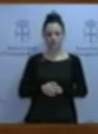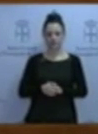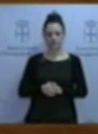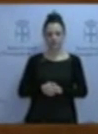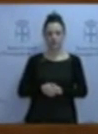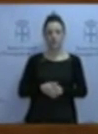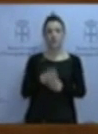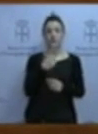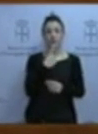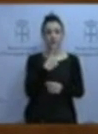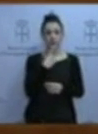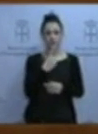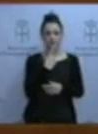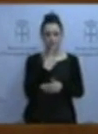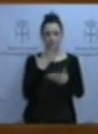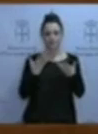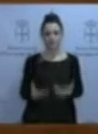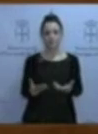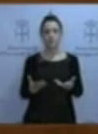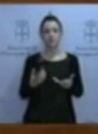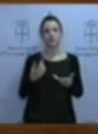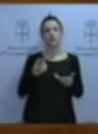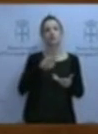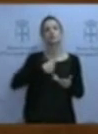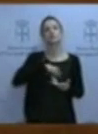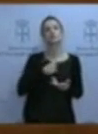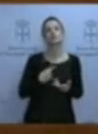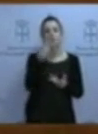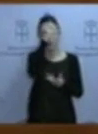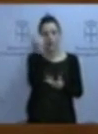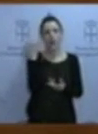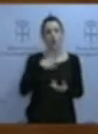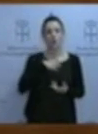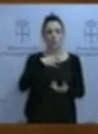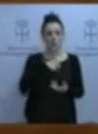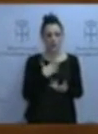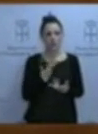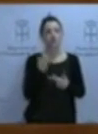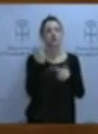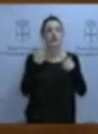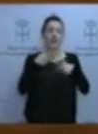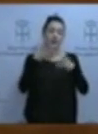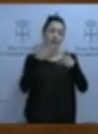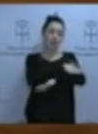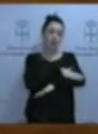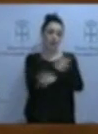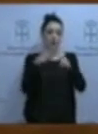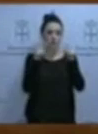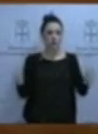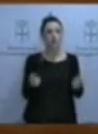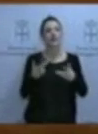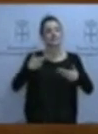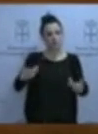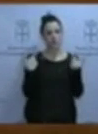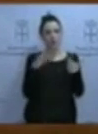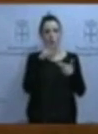Como decía, no podemos escaecer que la Administración asturiana sigue teniendo una inmensa responsabilidad para dar sostén